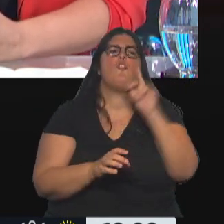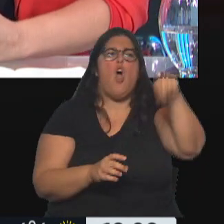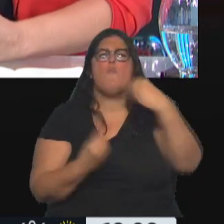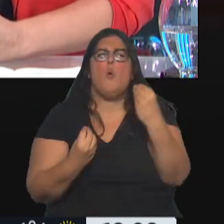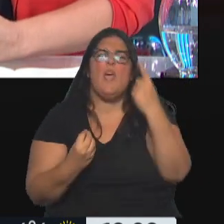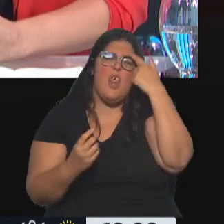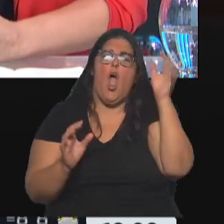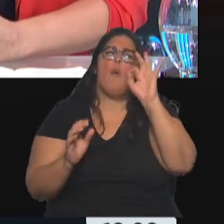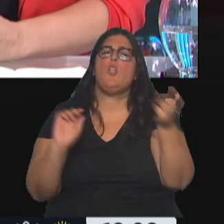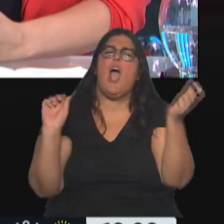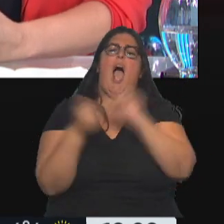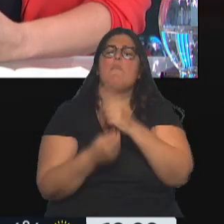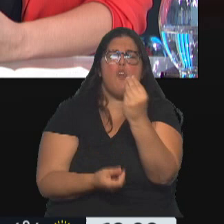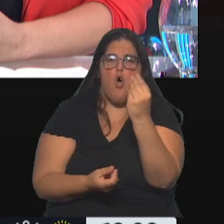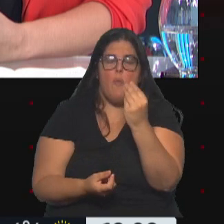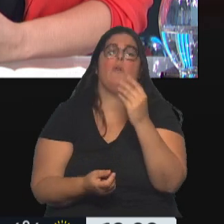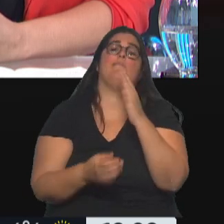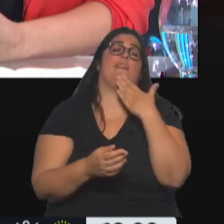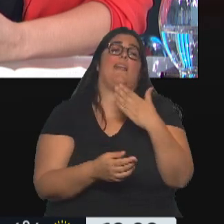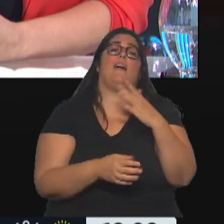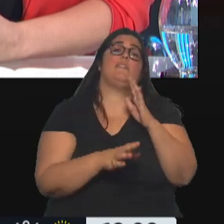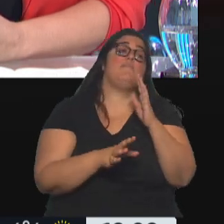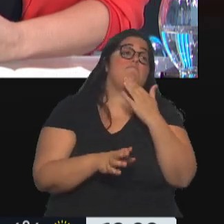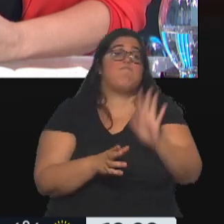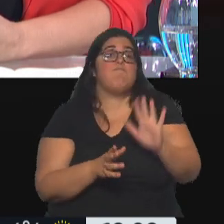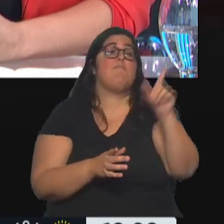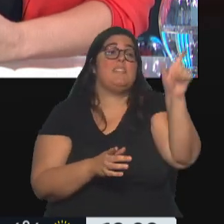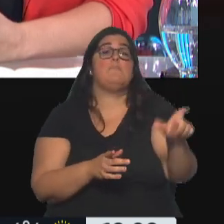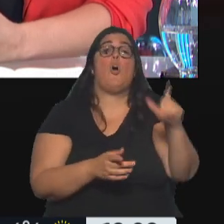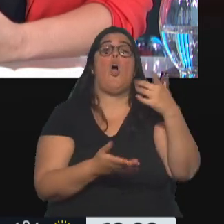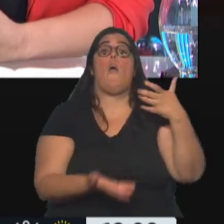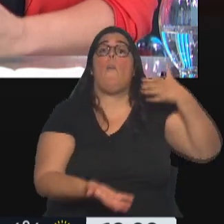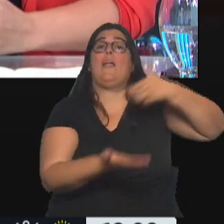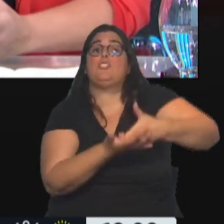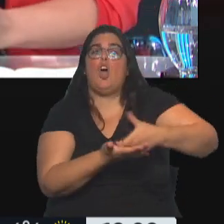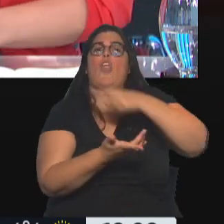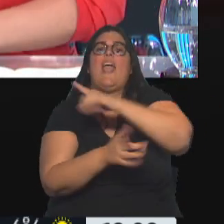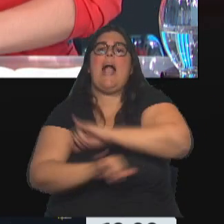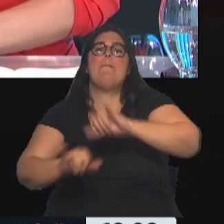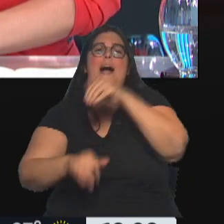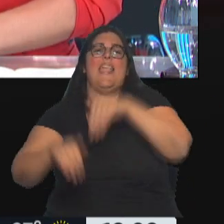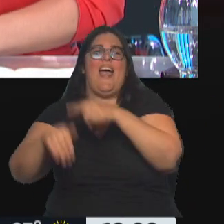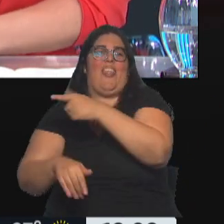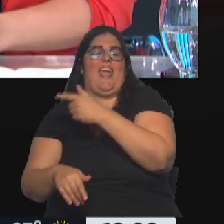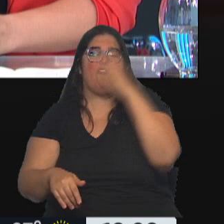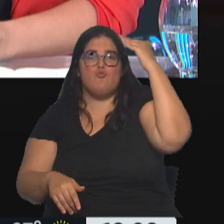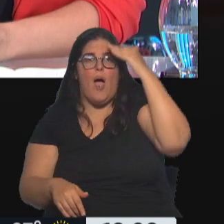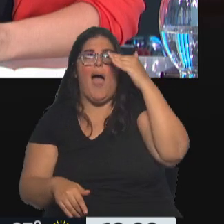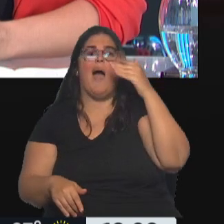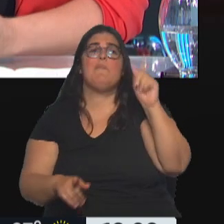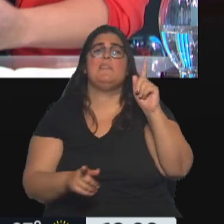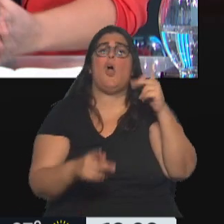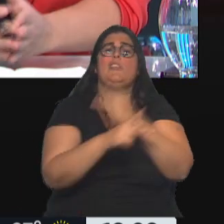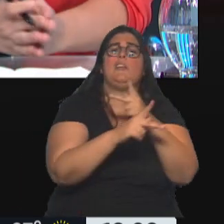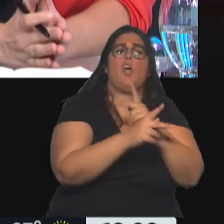que financia gran parte de la campaña de Trump y que a su vez es inversor en TikTok, si es porque no quiere que todo el poder